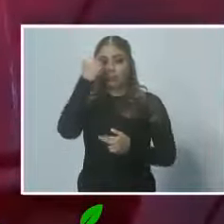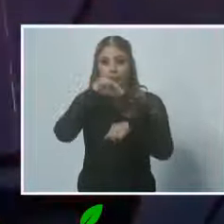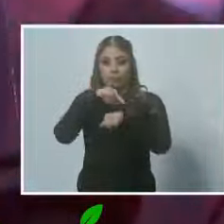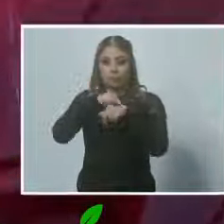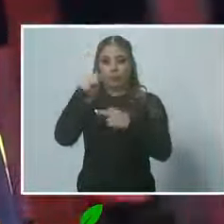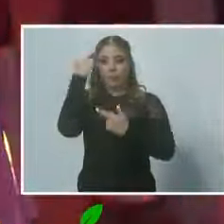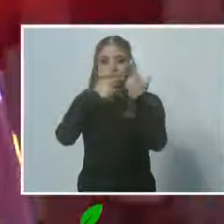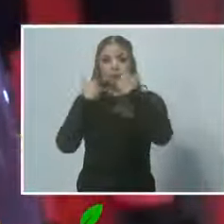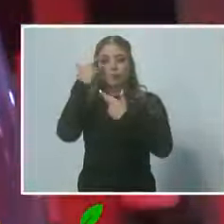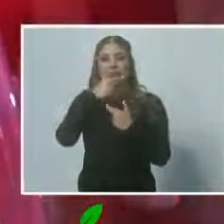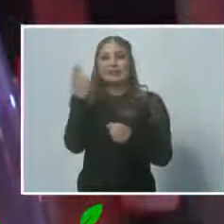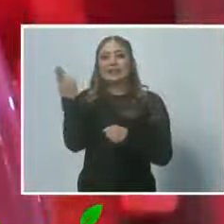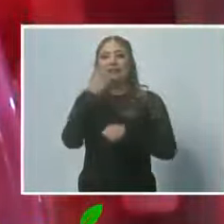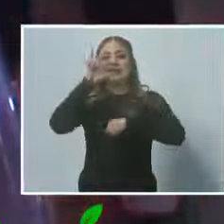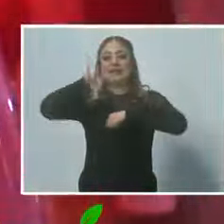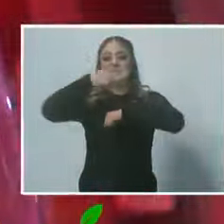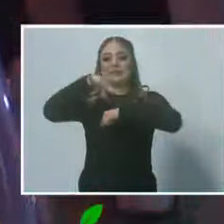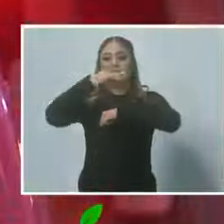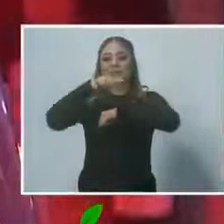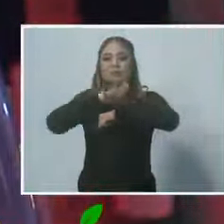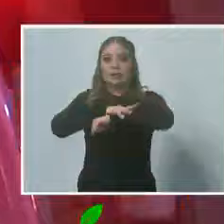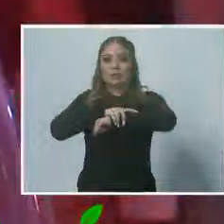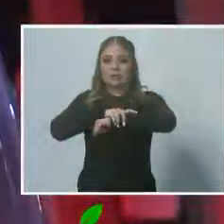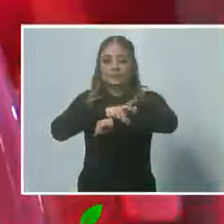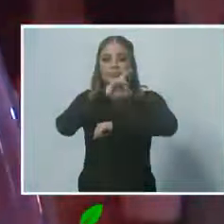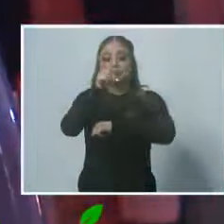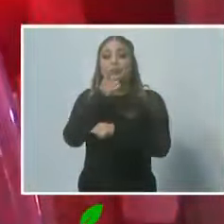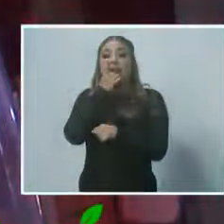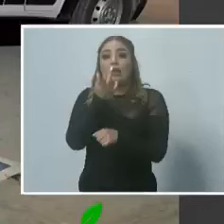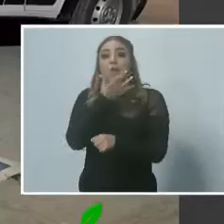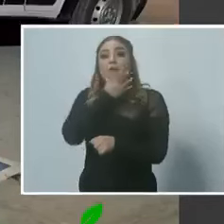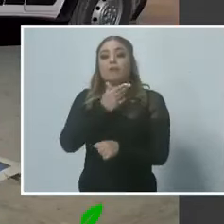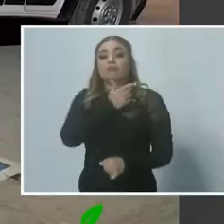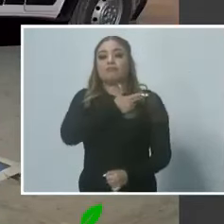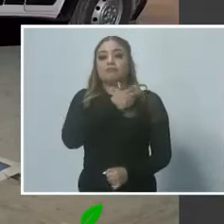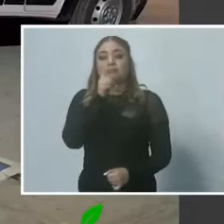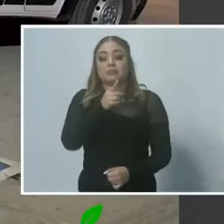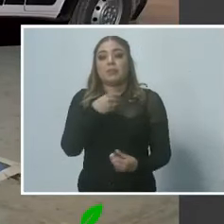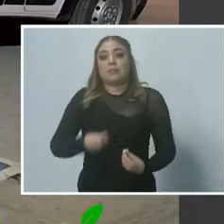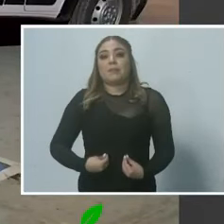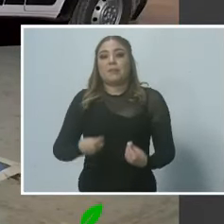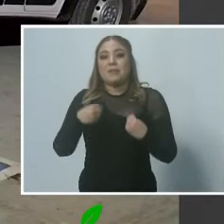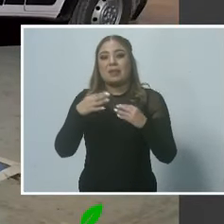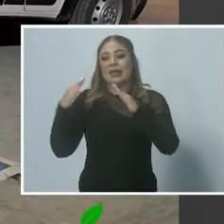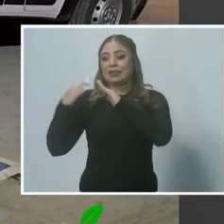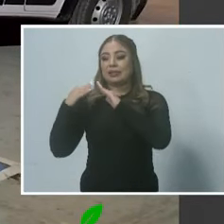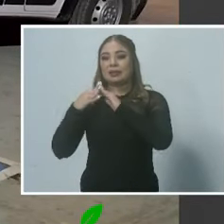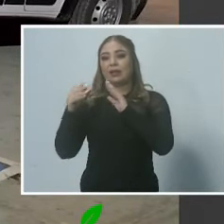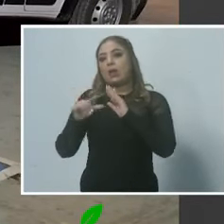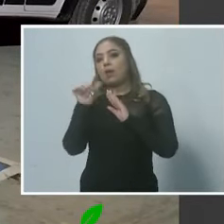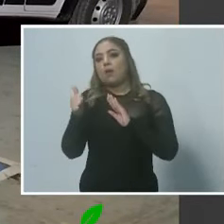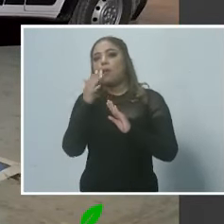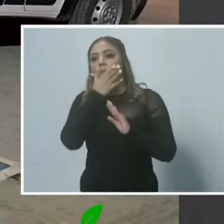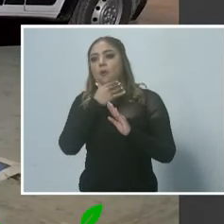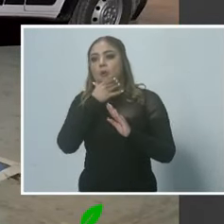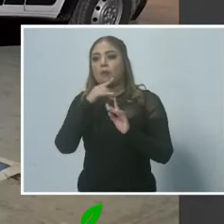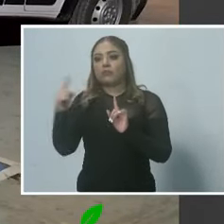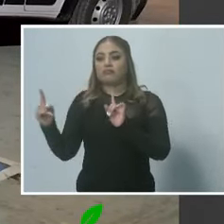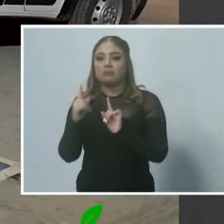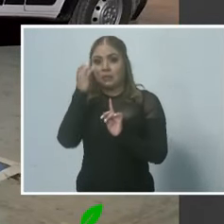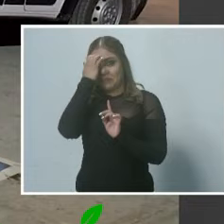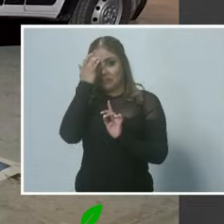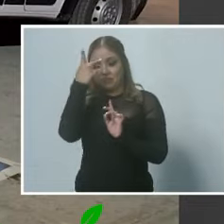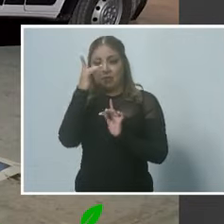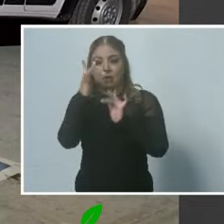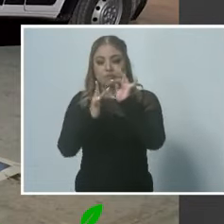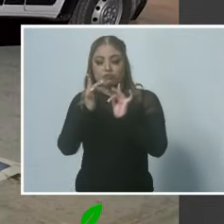requería de sutura en la mano izquierda. Presuntamente, el herido se encontraba en la vivienda de otro hombre que conoció en un bar. Al estar en ese lugar, repentinamente